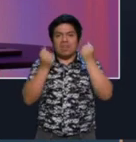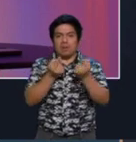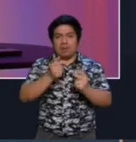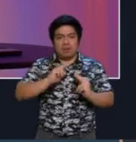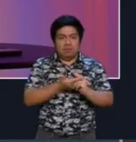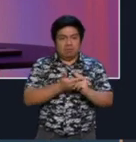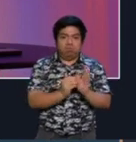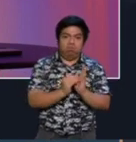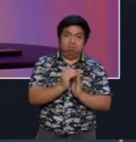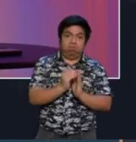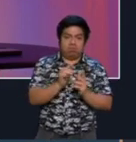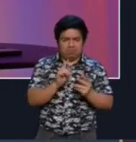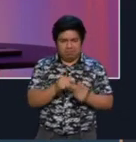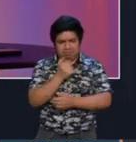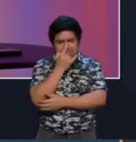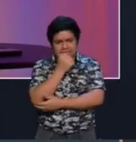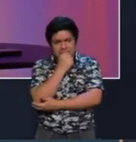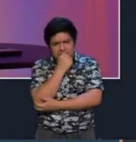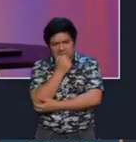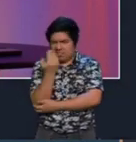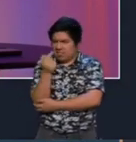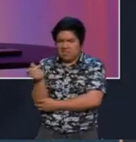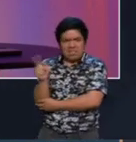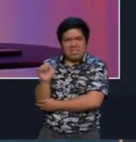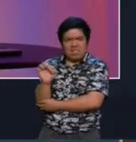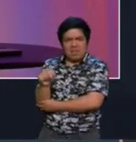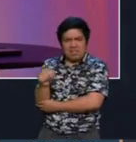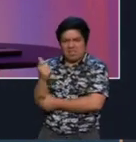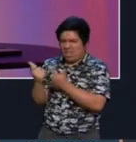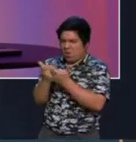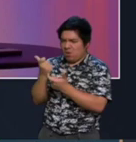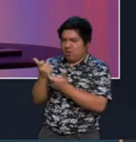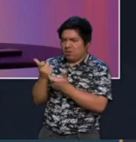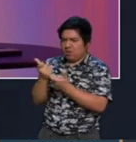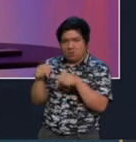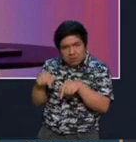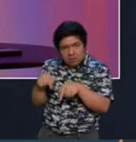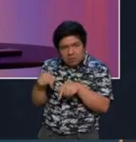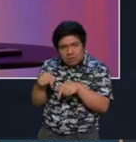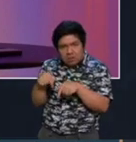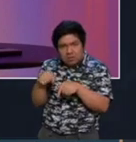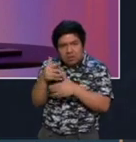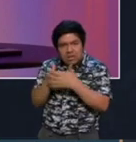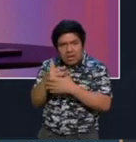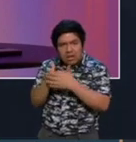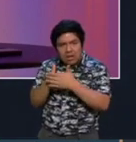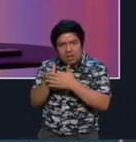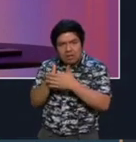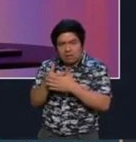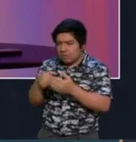vienen creciendo, me llama mucho la atención los datos que decía Sebastián sobre economía. Hoy somos la 15ª economía en